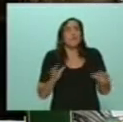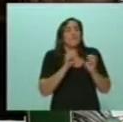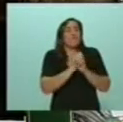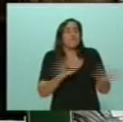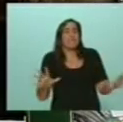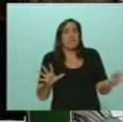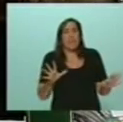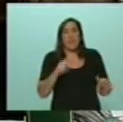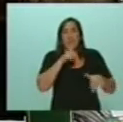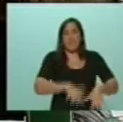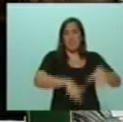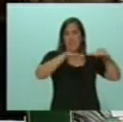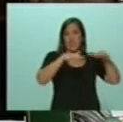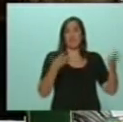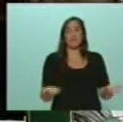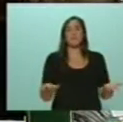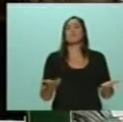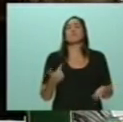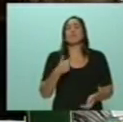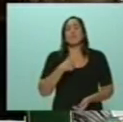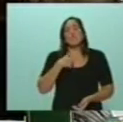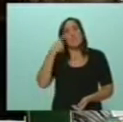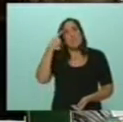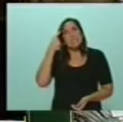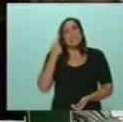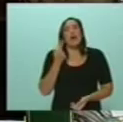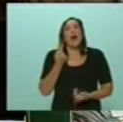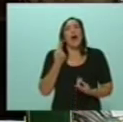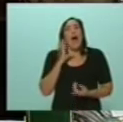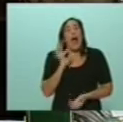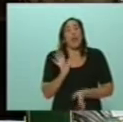referirme especialmente a algo que, bueno, que a mi criterio resultó poco edificante.